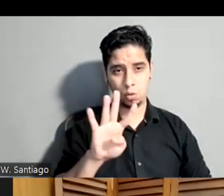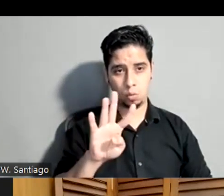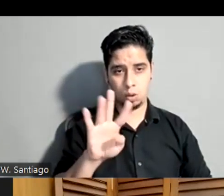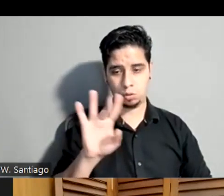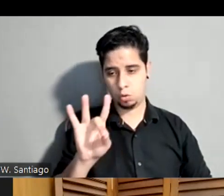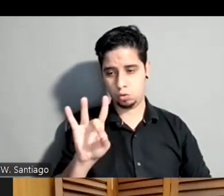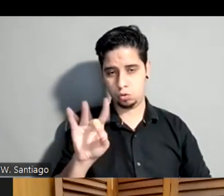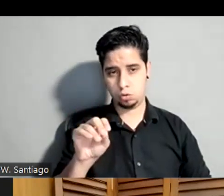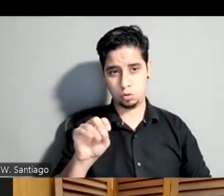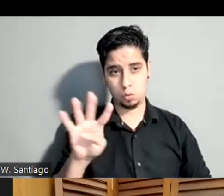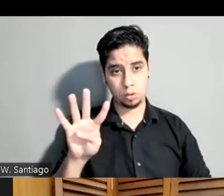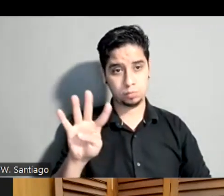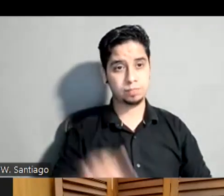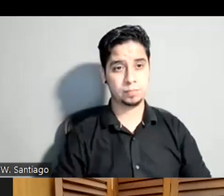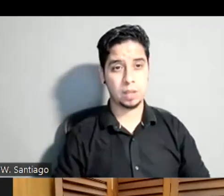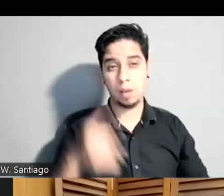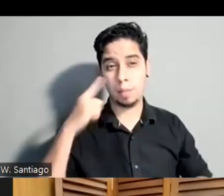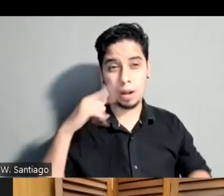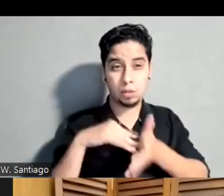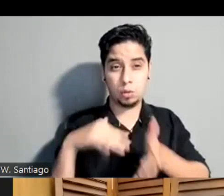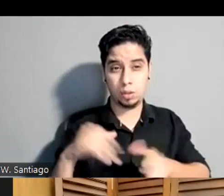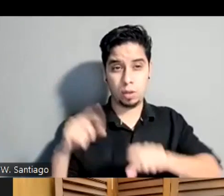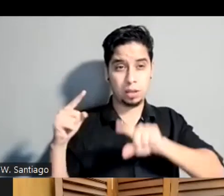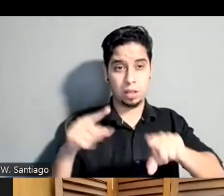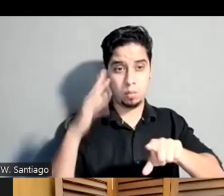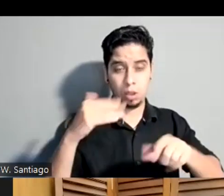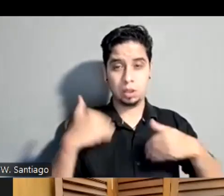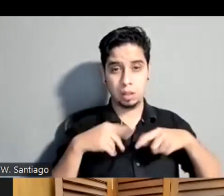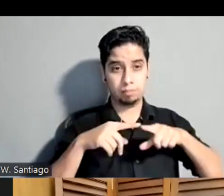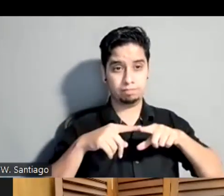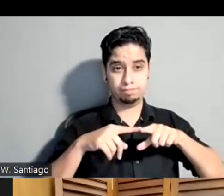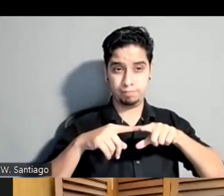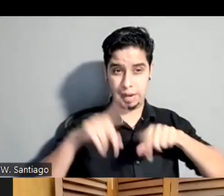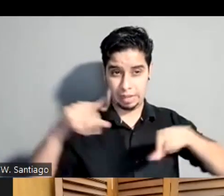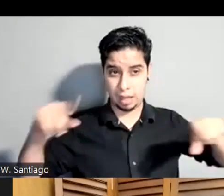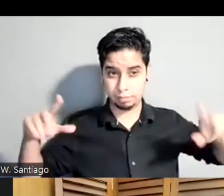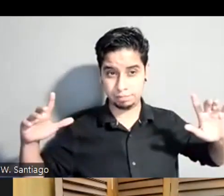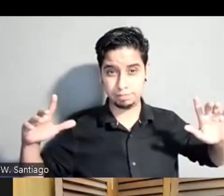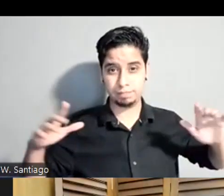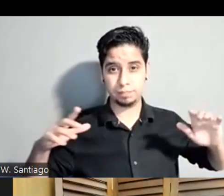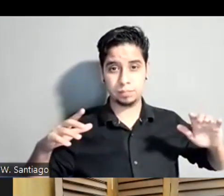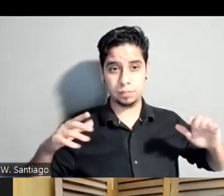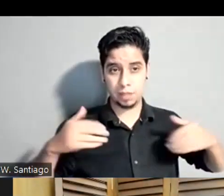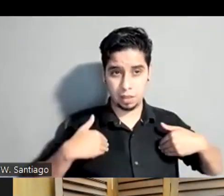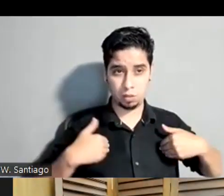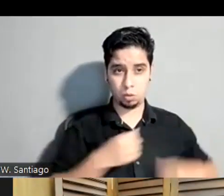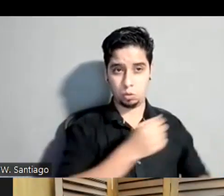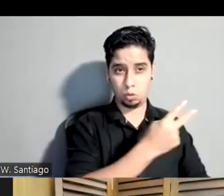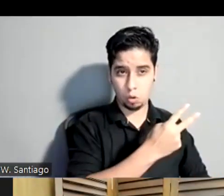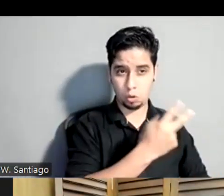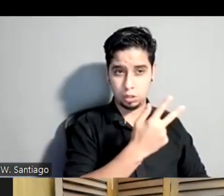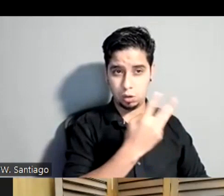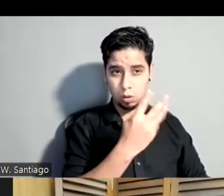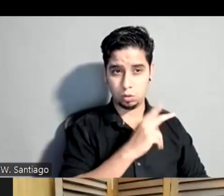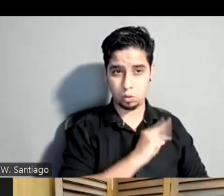939-429-4804. Ahí para las funciones estudiantiles, porque hay variedad, hay varios, sí. Es 2, 3 y 4 de noviembre,